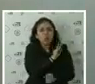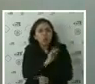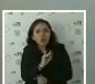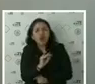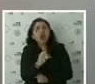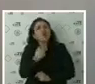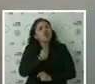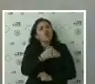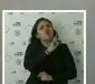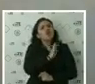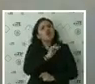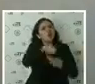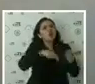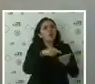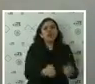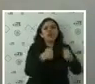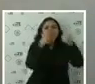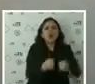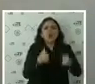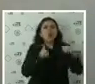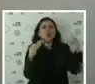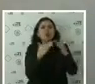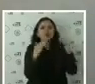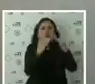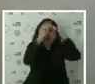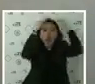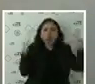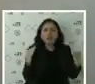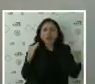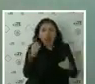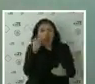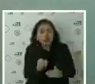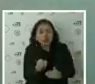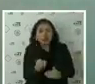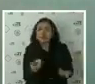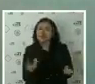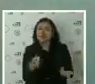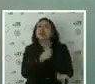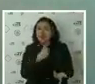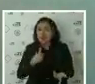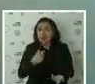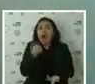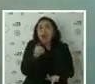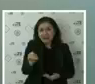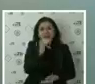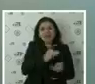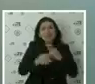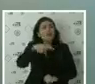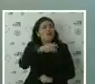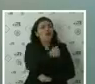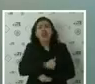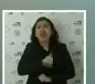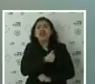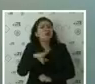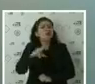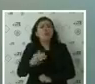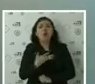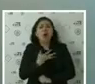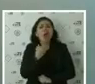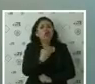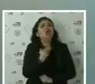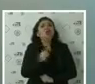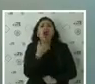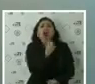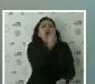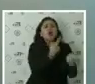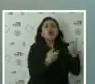que podamos estar en un lugar seguro en nuestras casas. Eso no es, aunque debería de serlo, lamentablemente no lo es. Lamentablemente es un privilegio